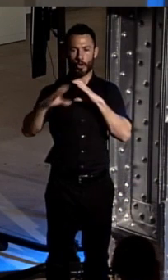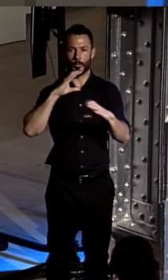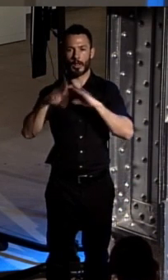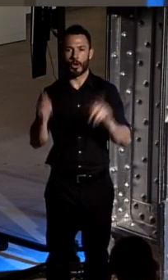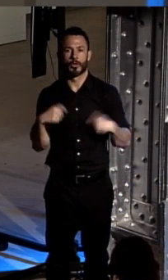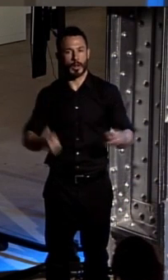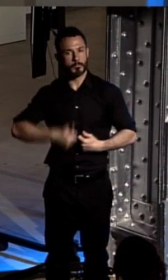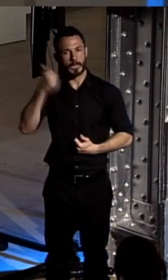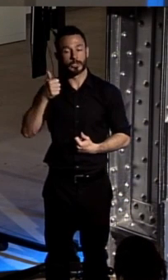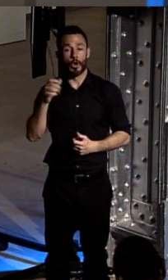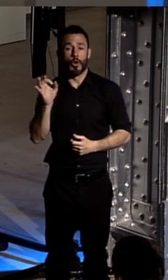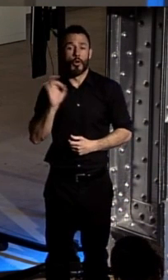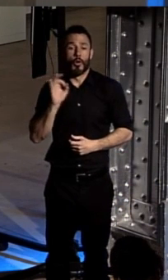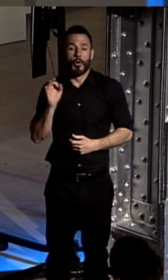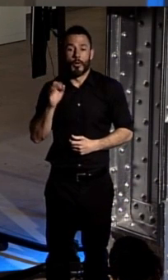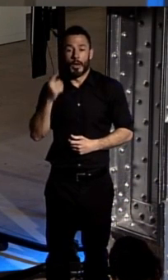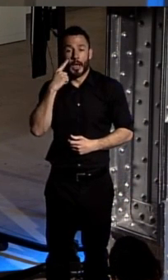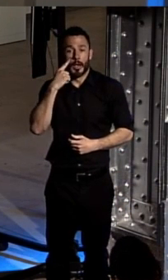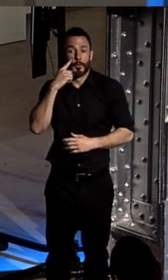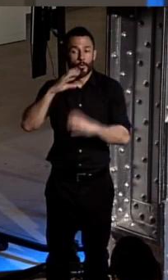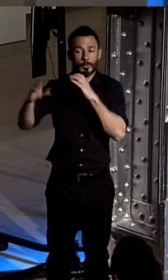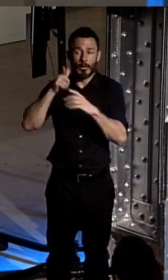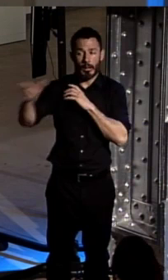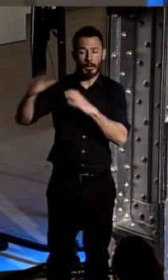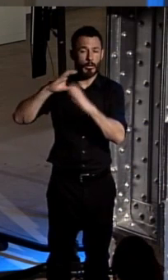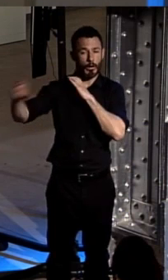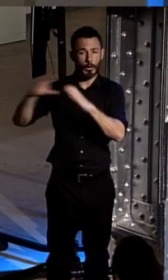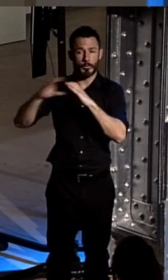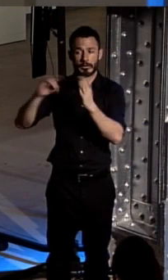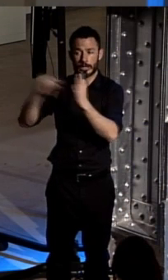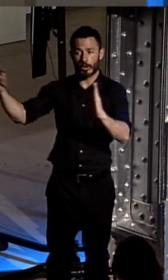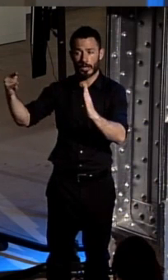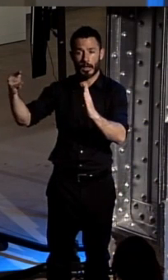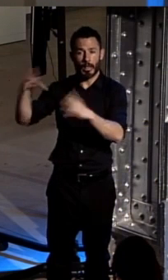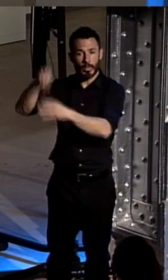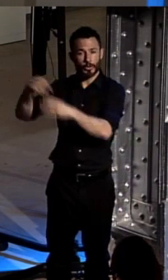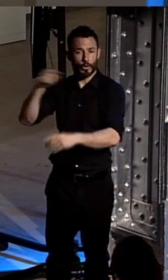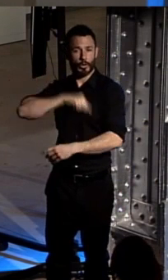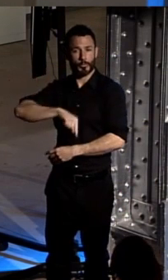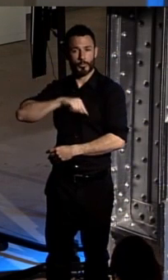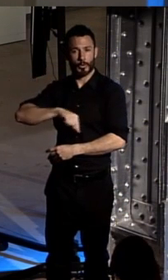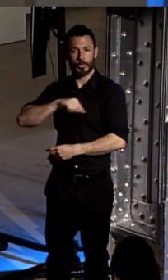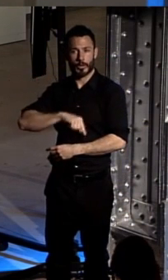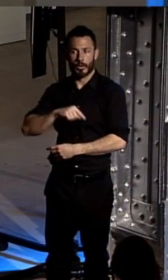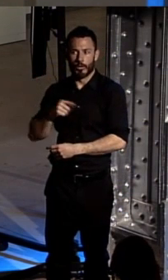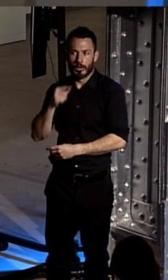permitirnos comunicarnos remotamente con tecnología que tenga un contenido emocional o que no nos haga perder el contenido emocional que tenemos